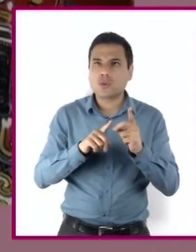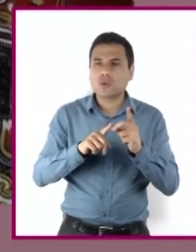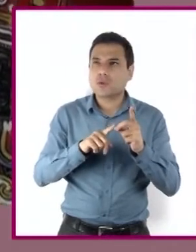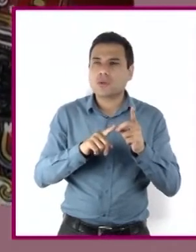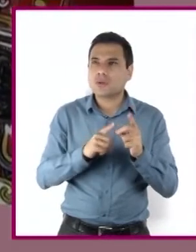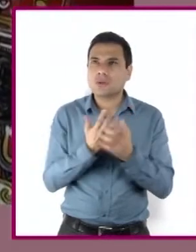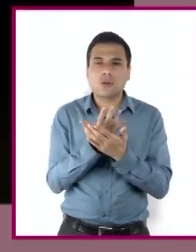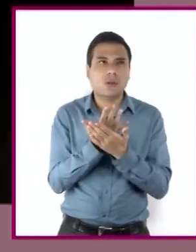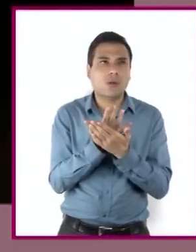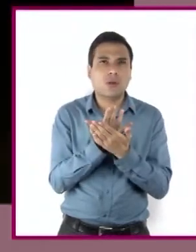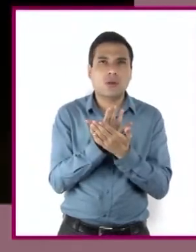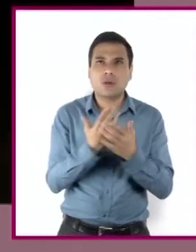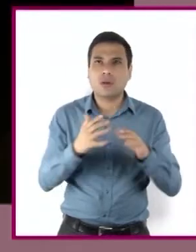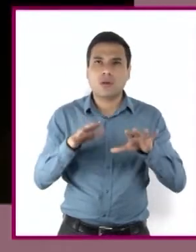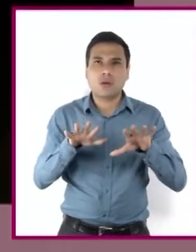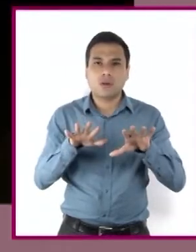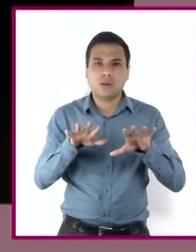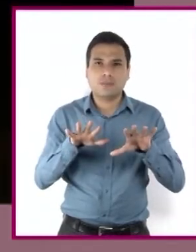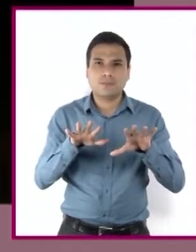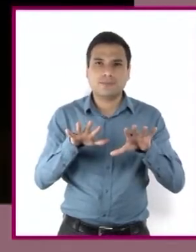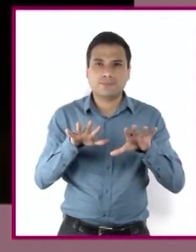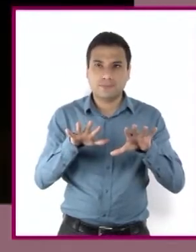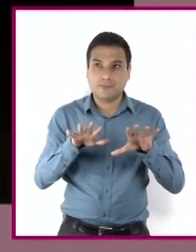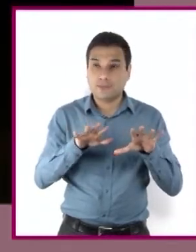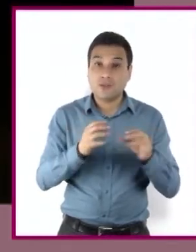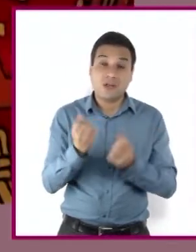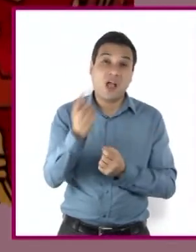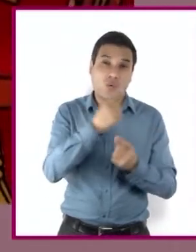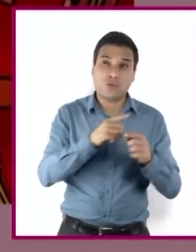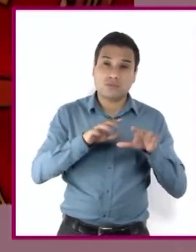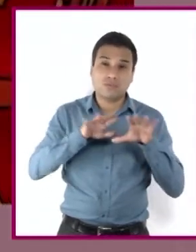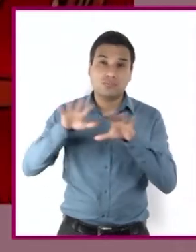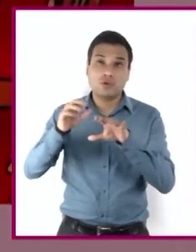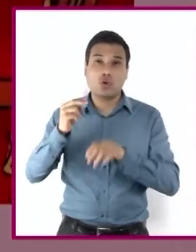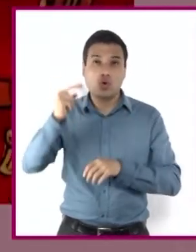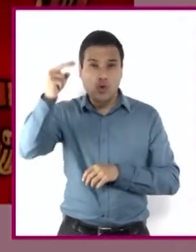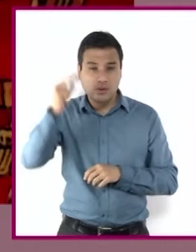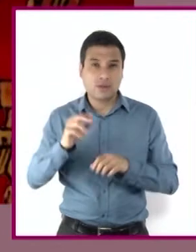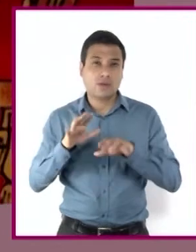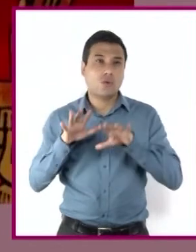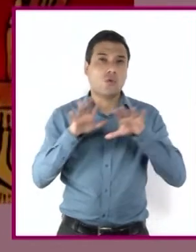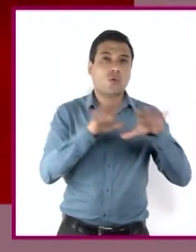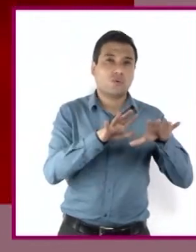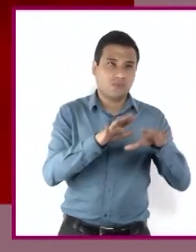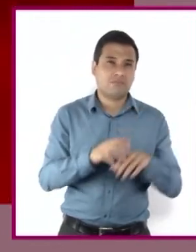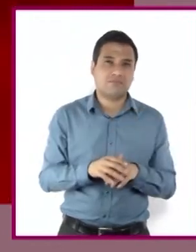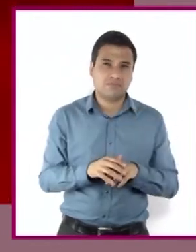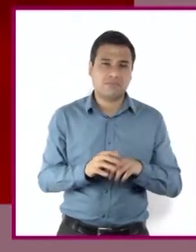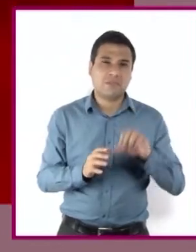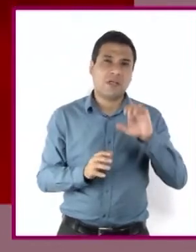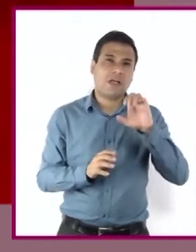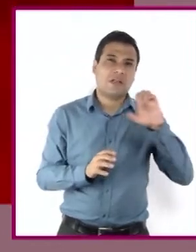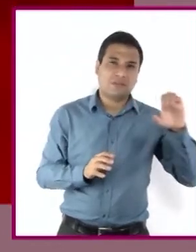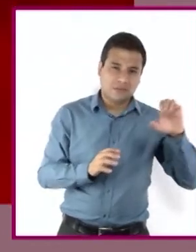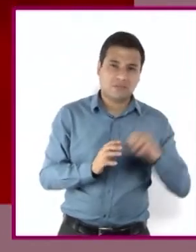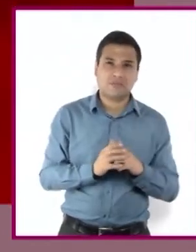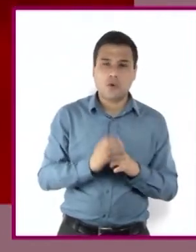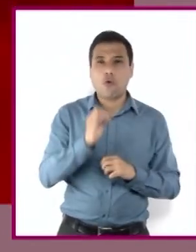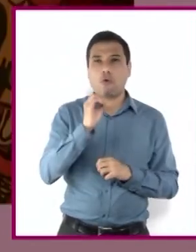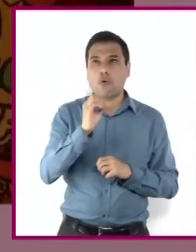sol. Unos lo hicieron hacia el norte, otros hacia occidente, otros hacia el